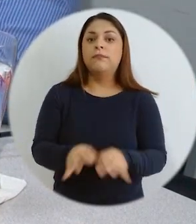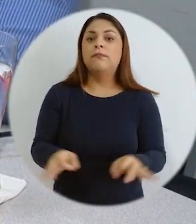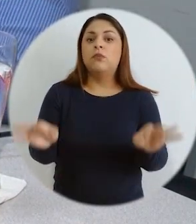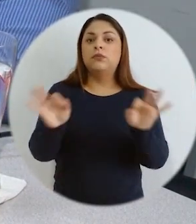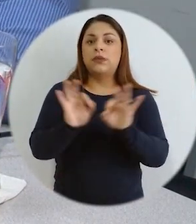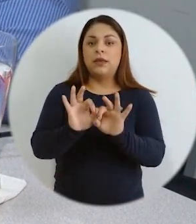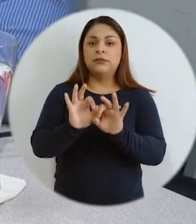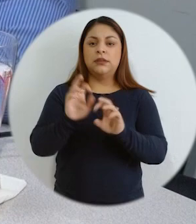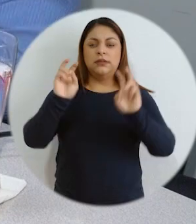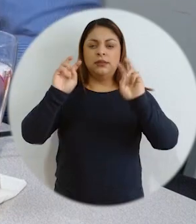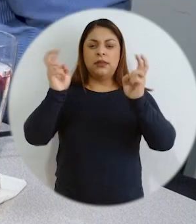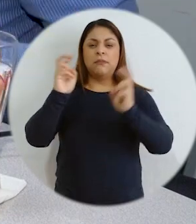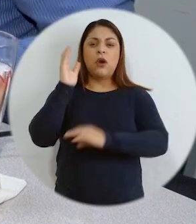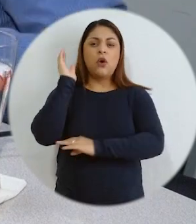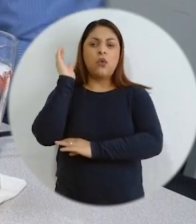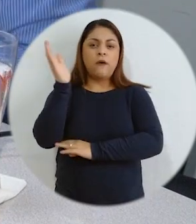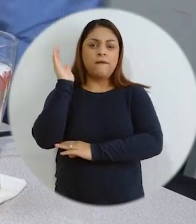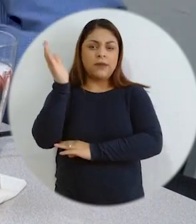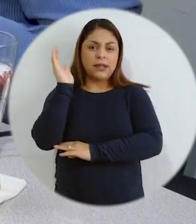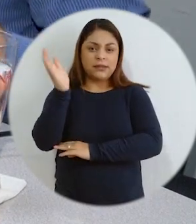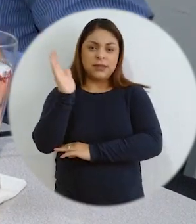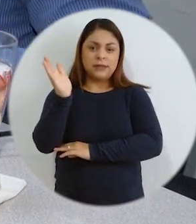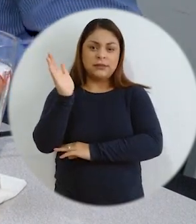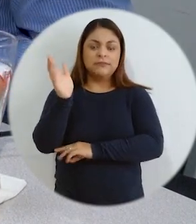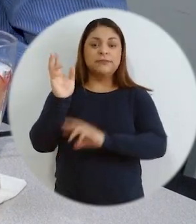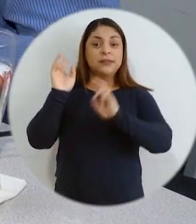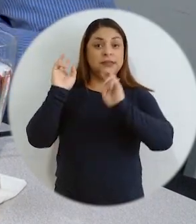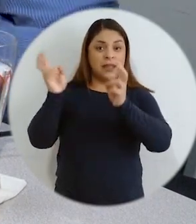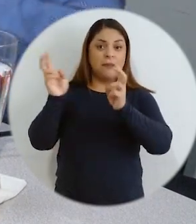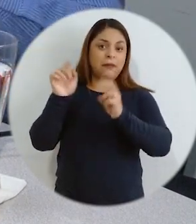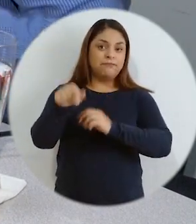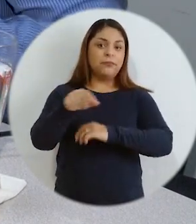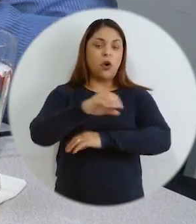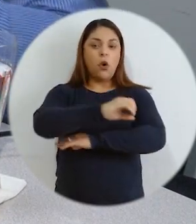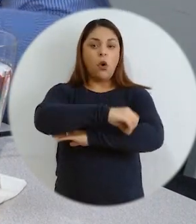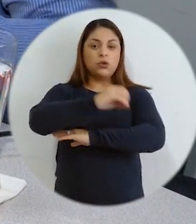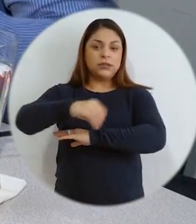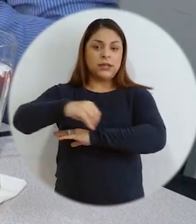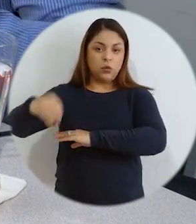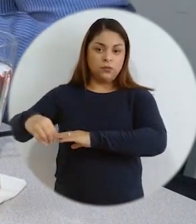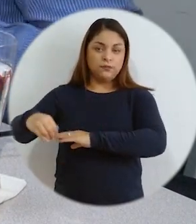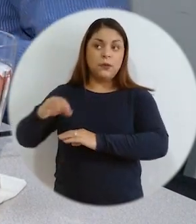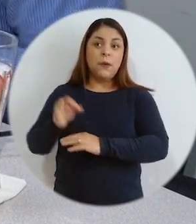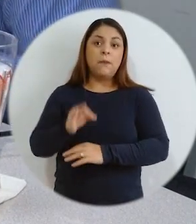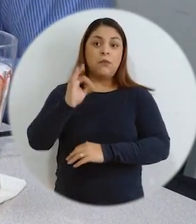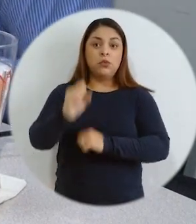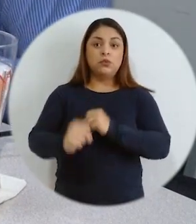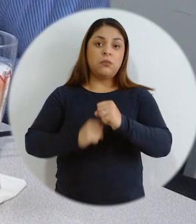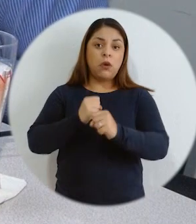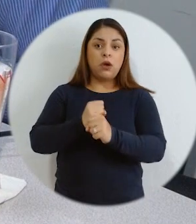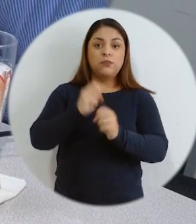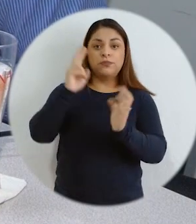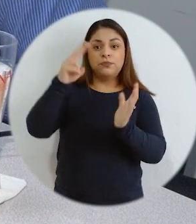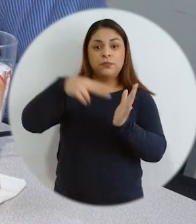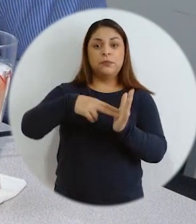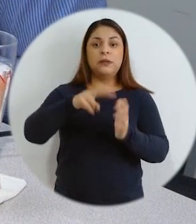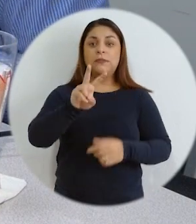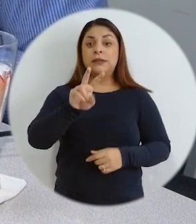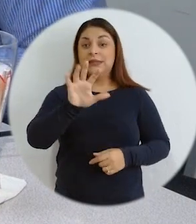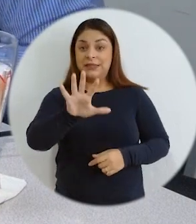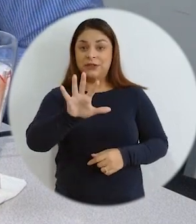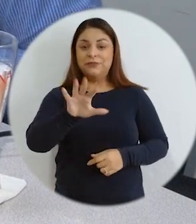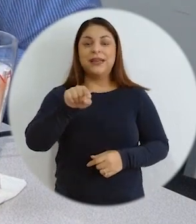mucha relevancia este tema y se han realizado una serie de conferencias sobre el tema de océanos directamente, y el próximo año,